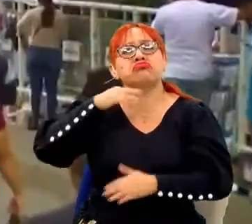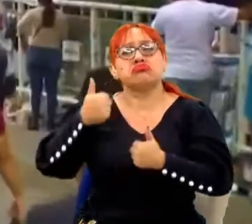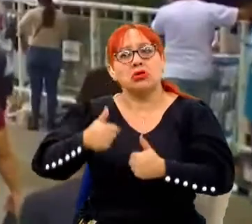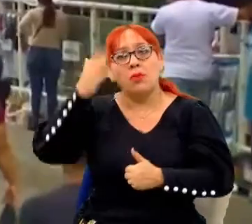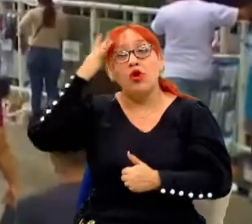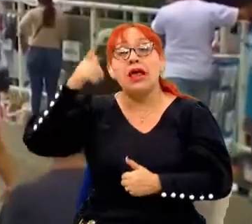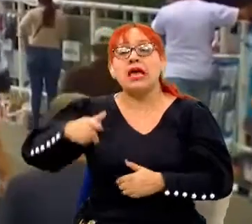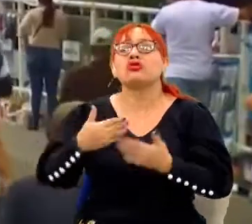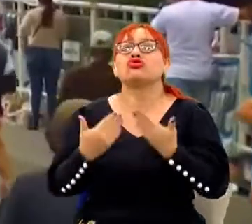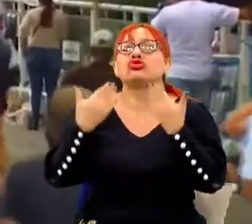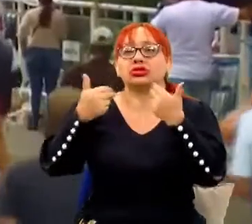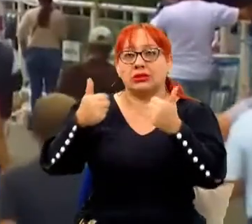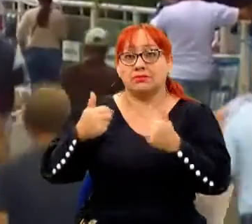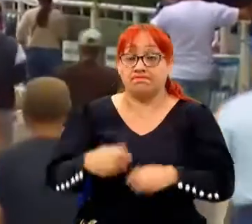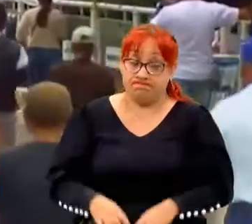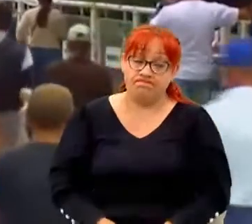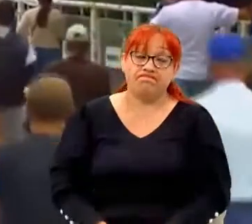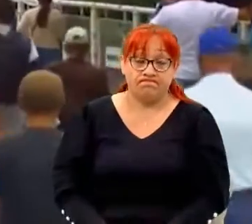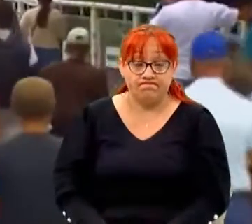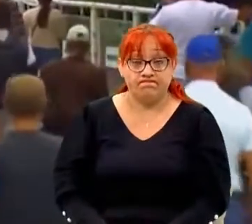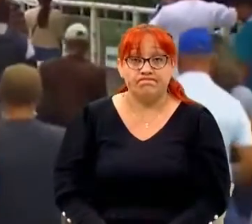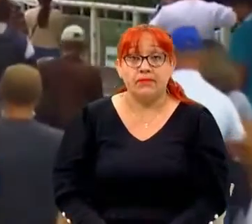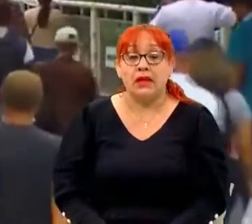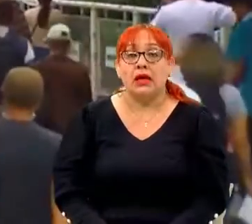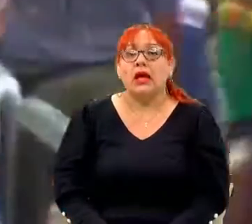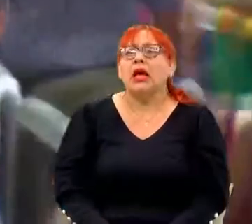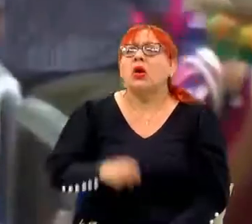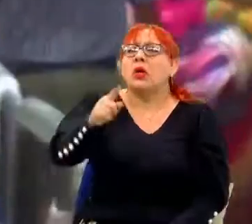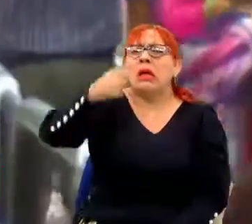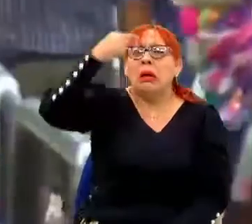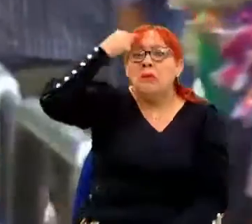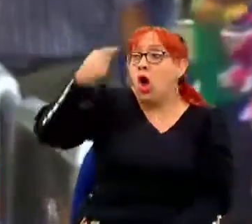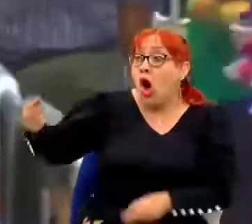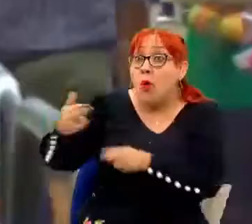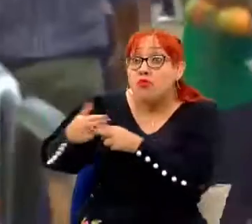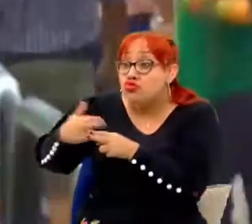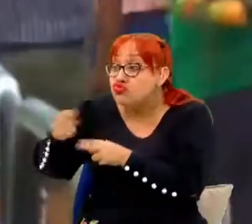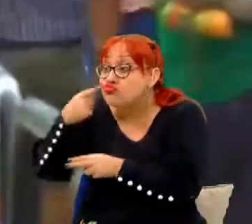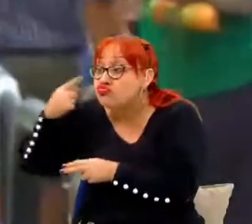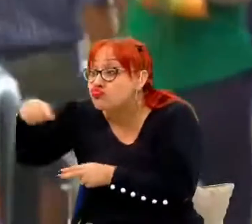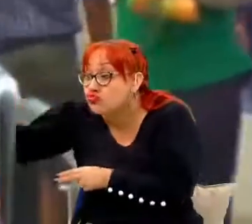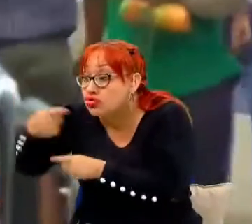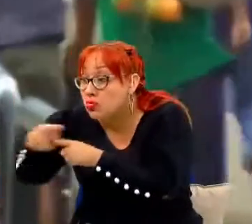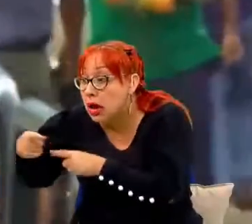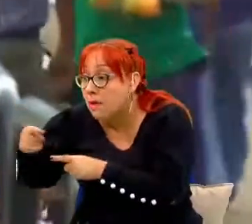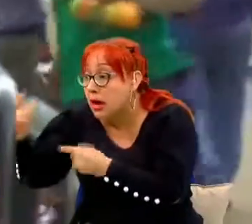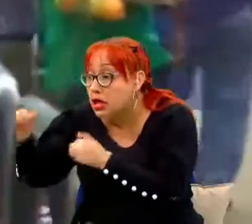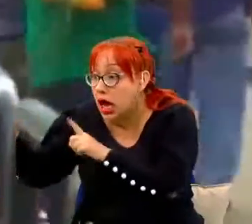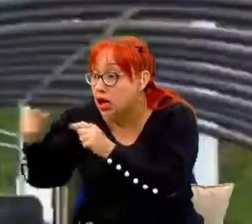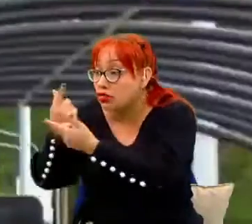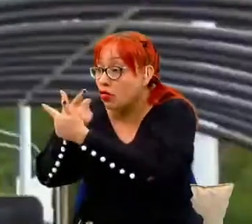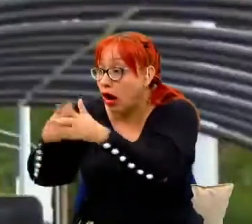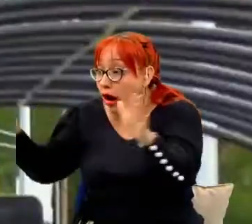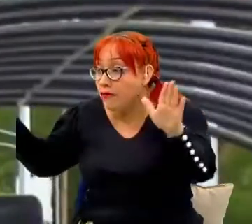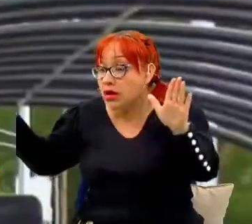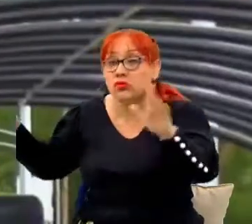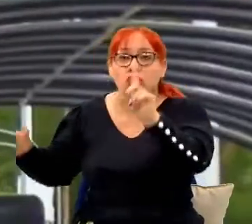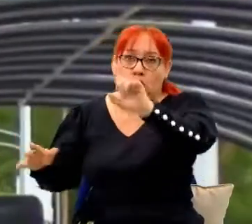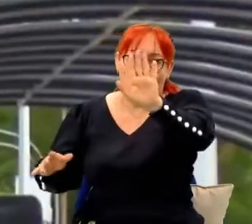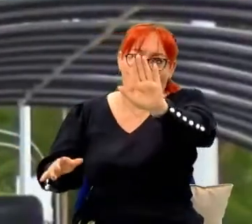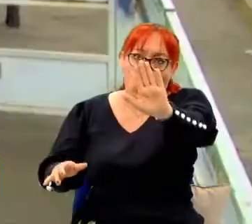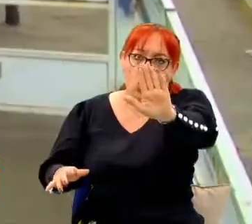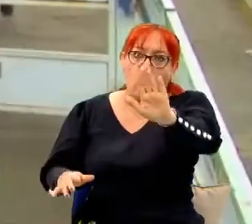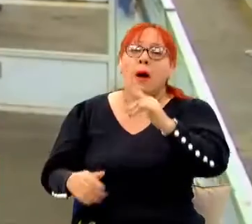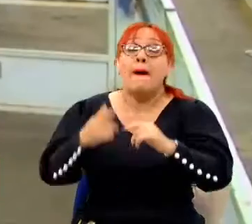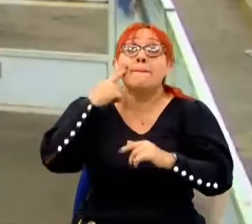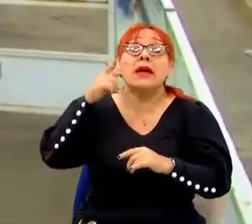partes salgan favorecidas. No podemos decir que estamos a pocos días de abrir la frontera, pero hay un compromiso. Esto es lo que argumentan todos